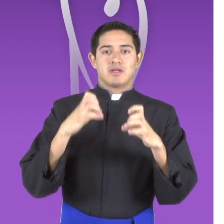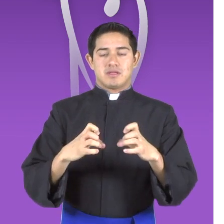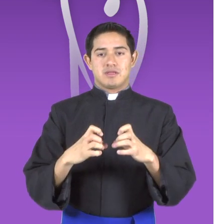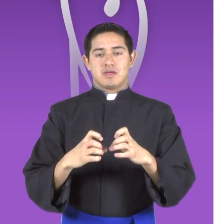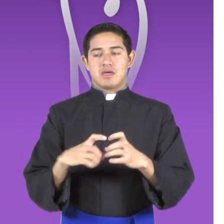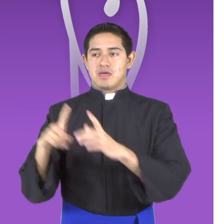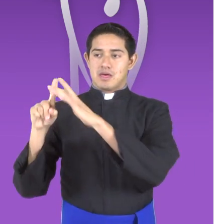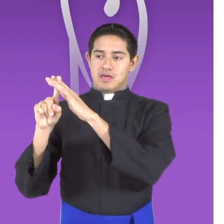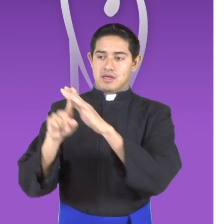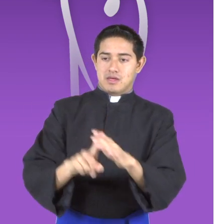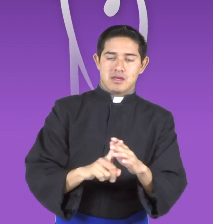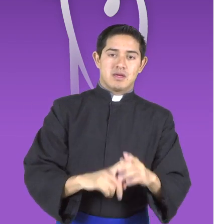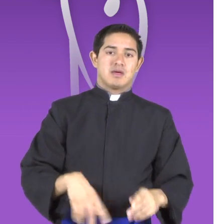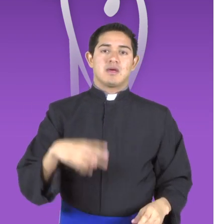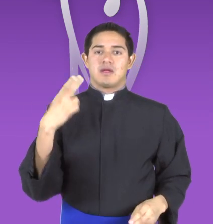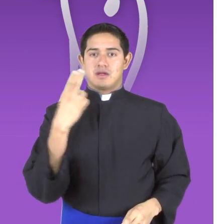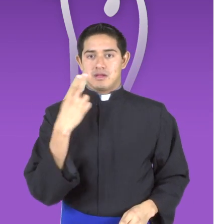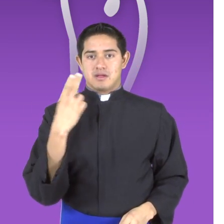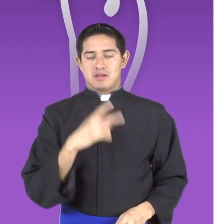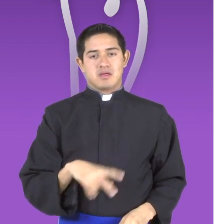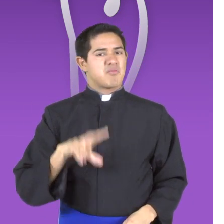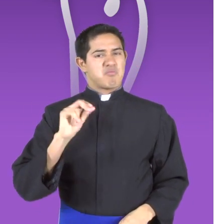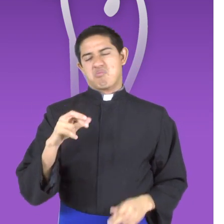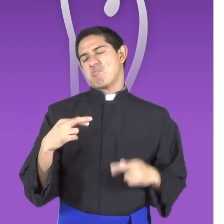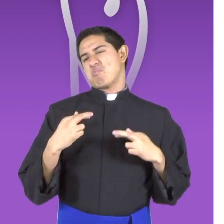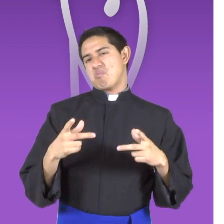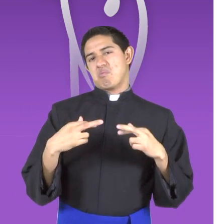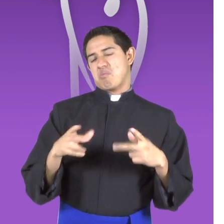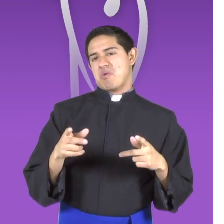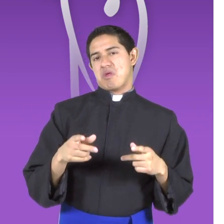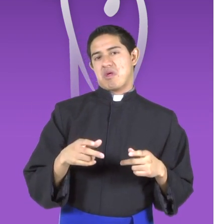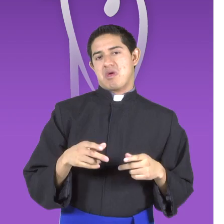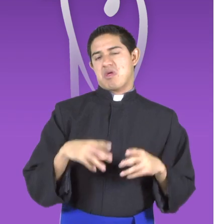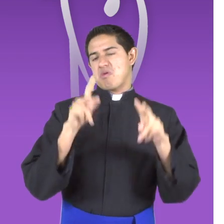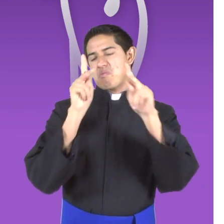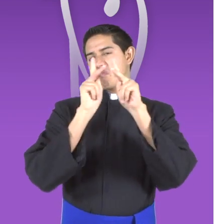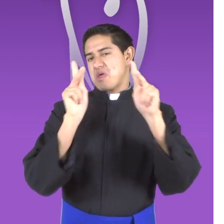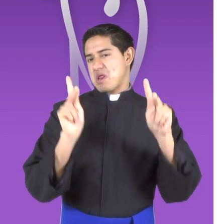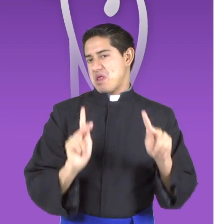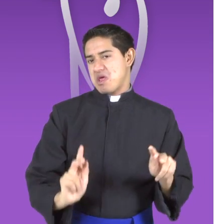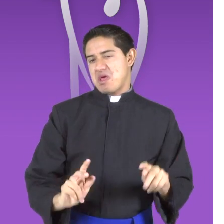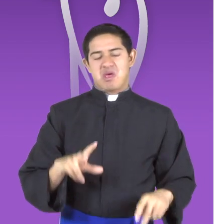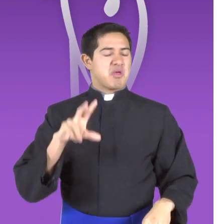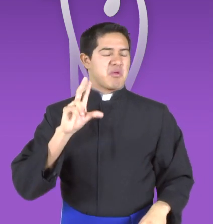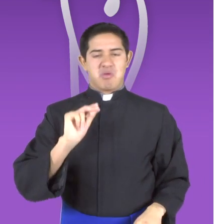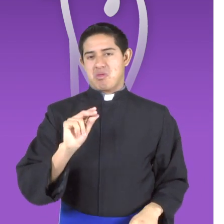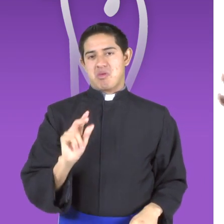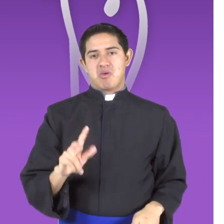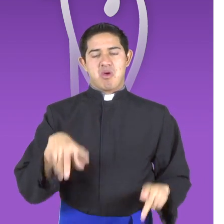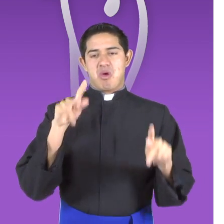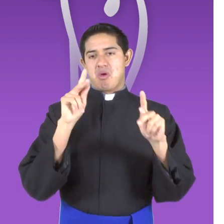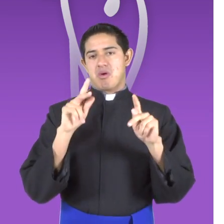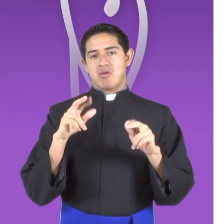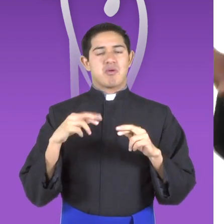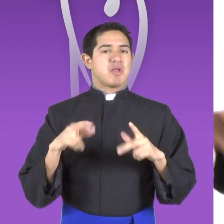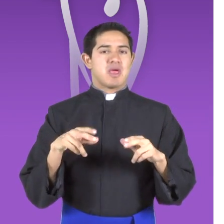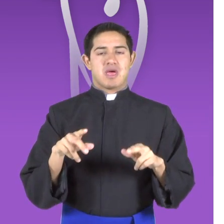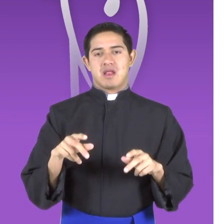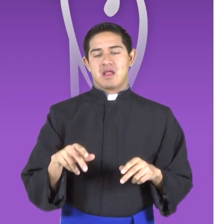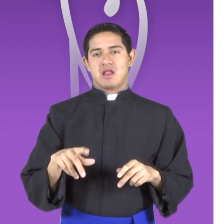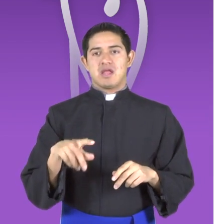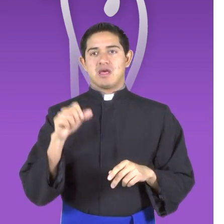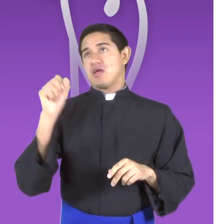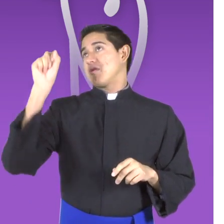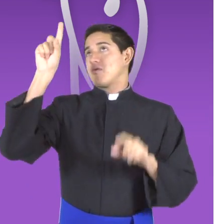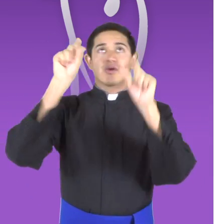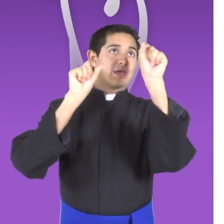está presente en ese necesitado. No le regales foquitos, no le regales pinitos, no le regales tal vez adornos fuera de la